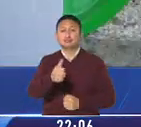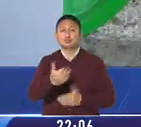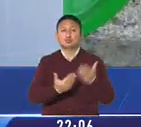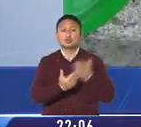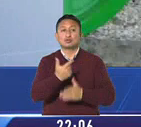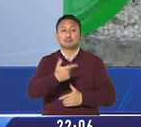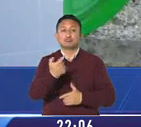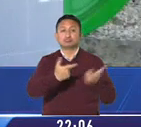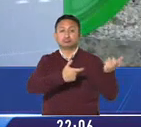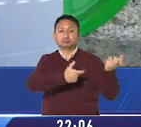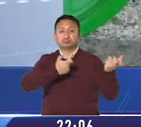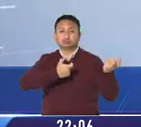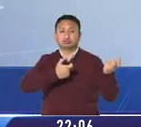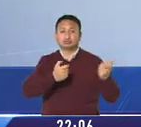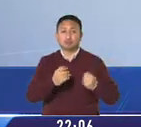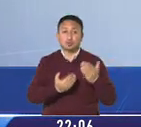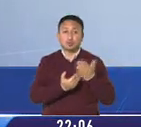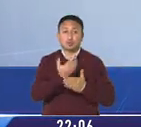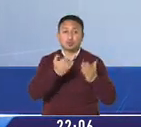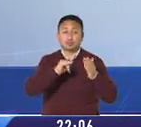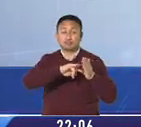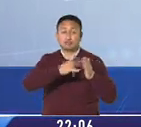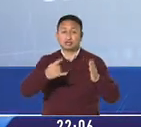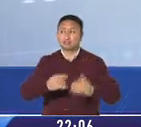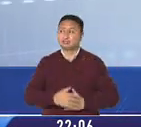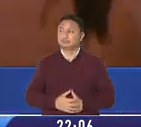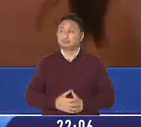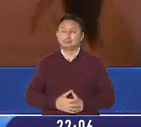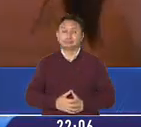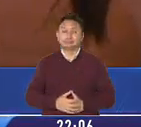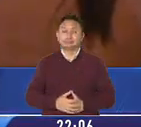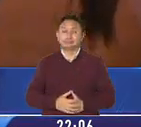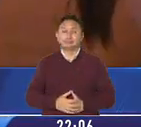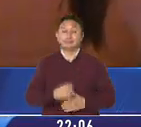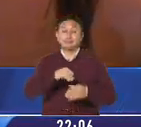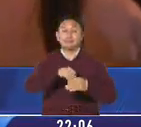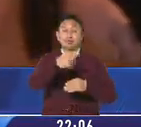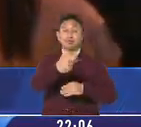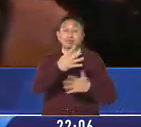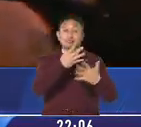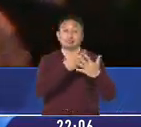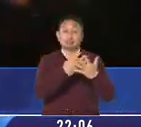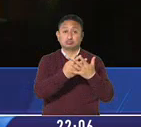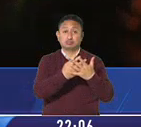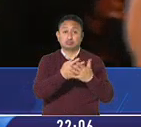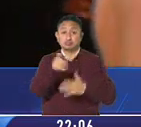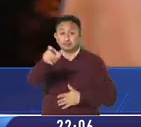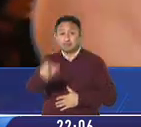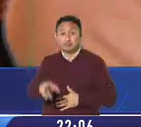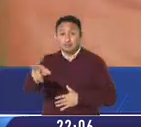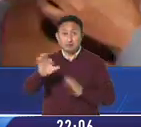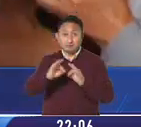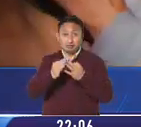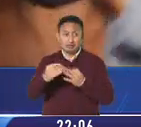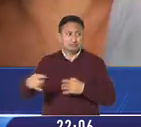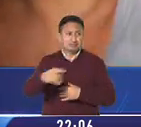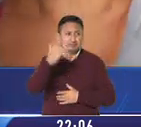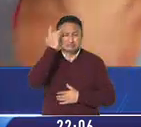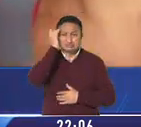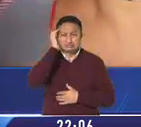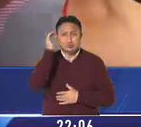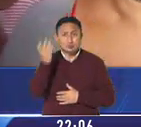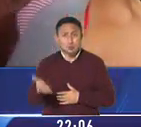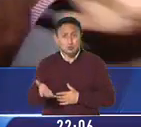y fusiles más modernos y de mayor calibre. Afuera de la cárcel, el drama de los parientes de los reos es el